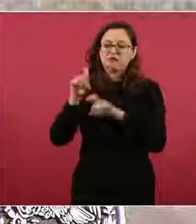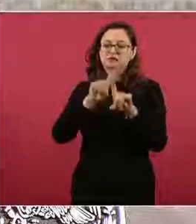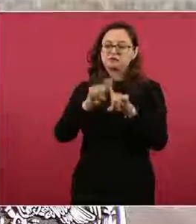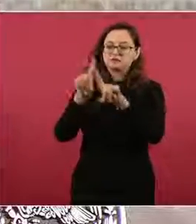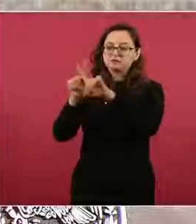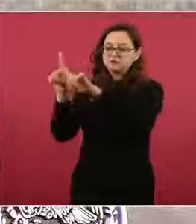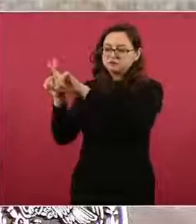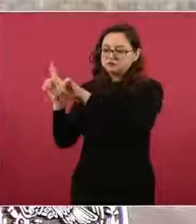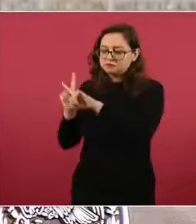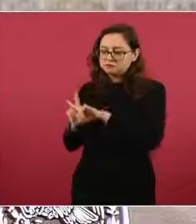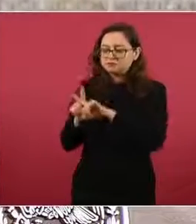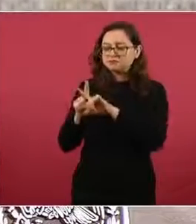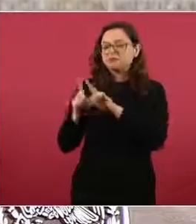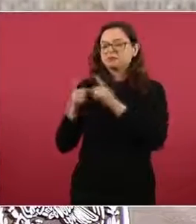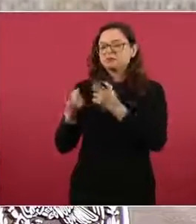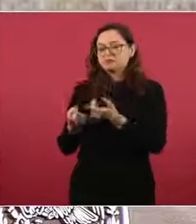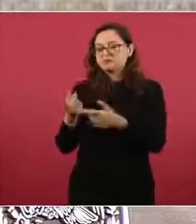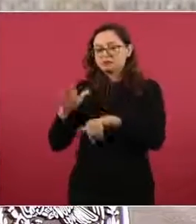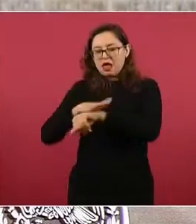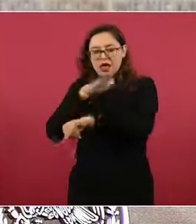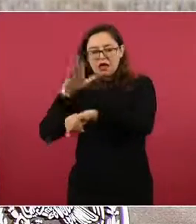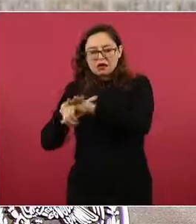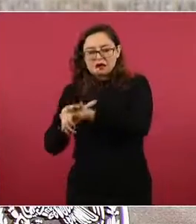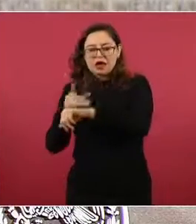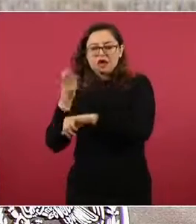la política neoliberal,